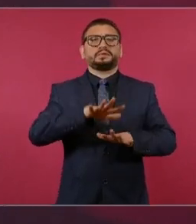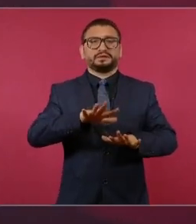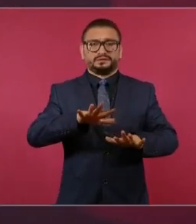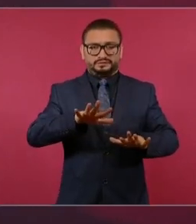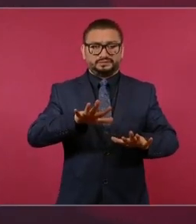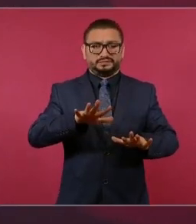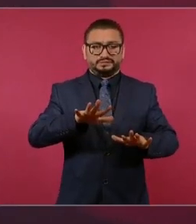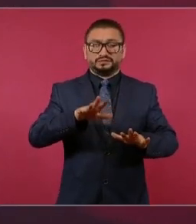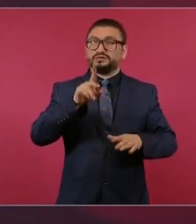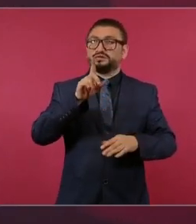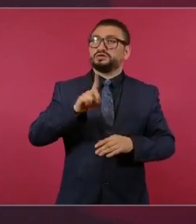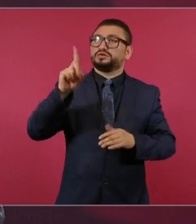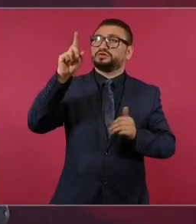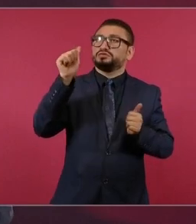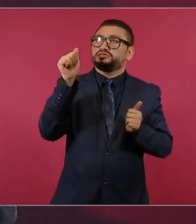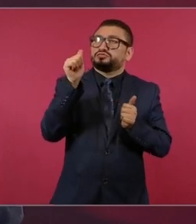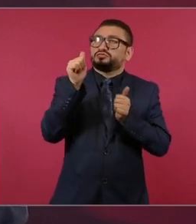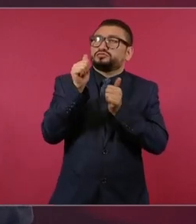tan cerca de Dios